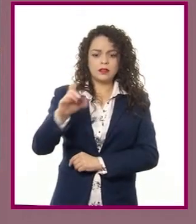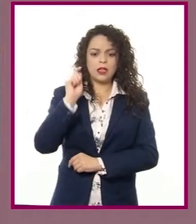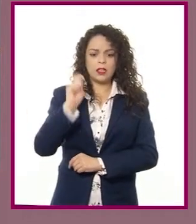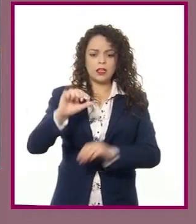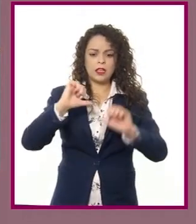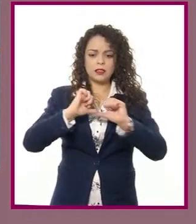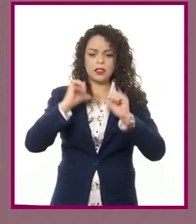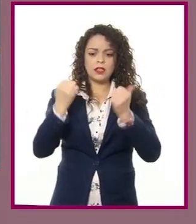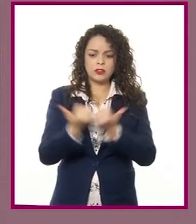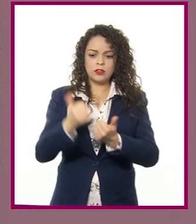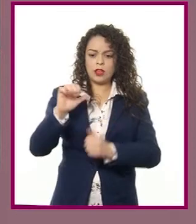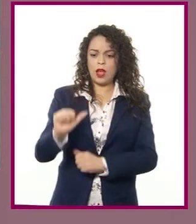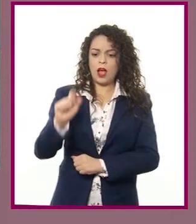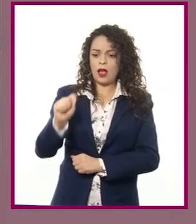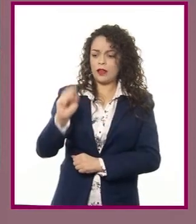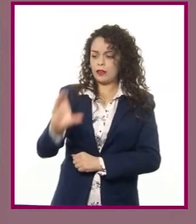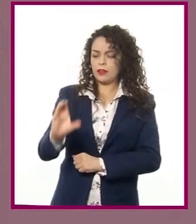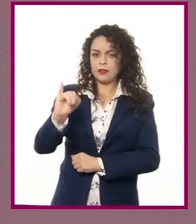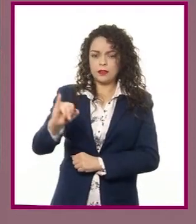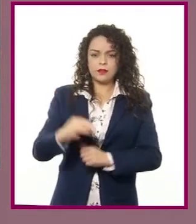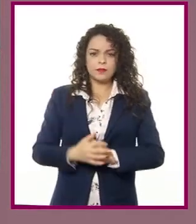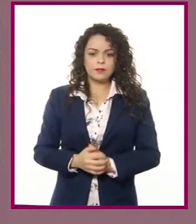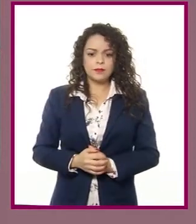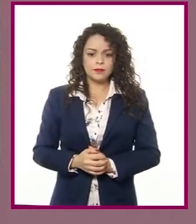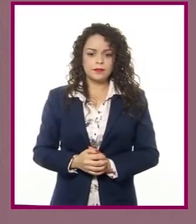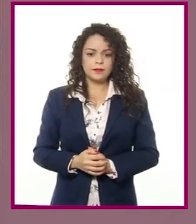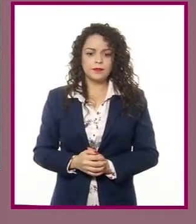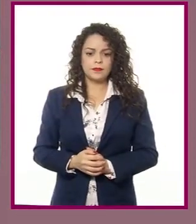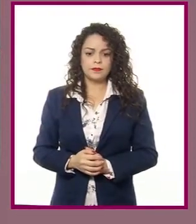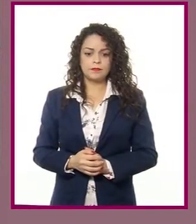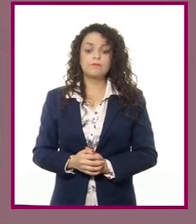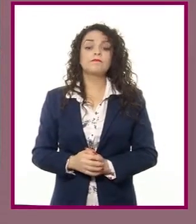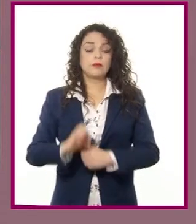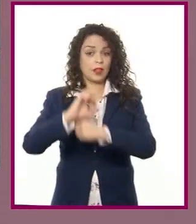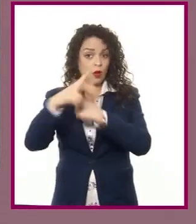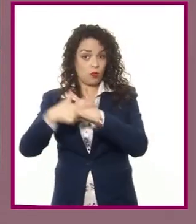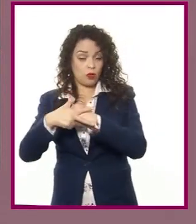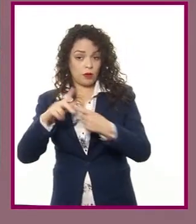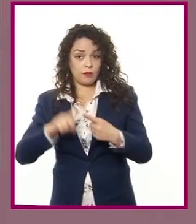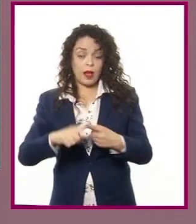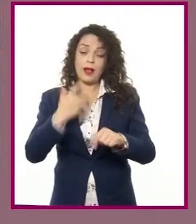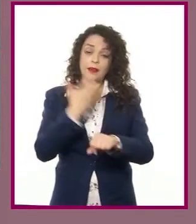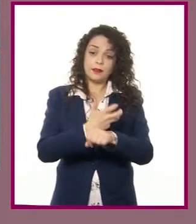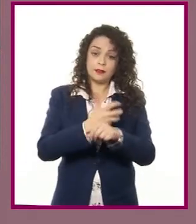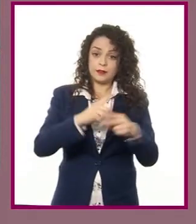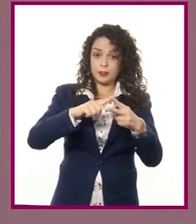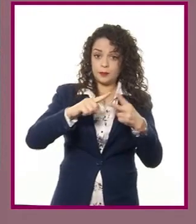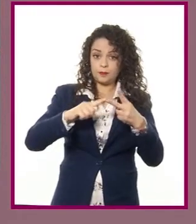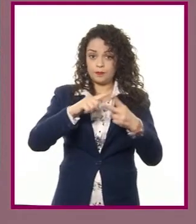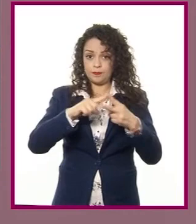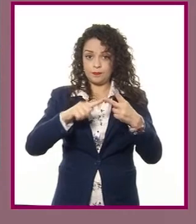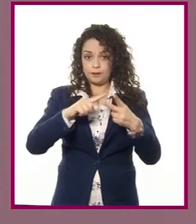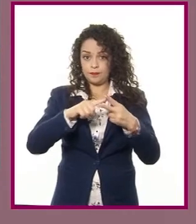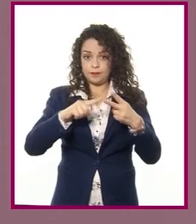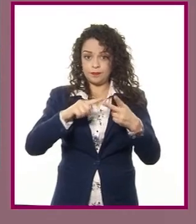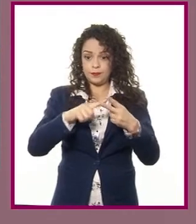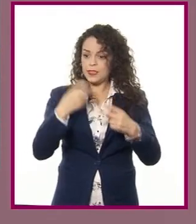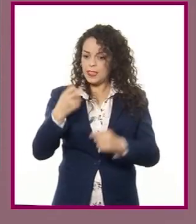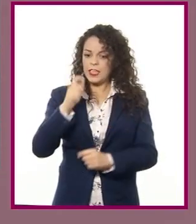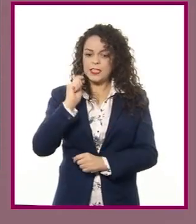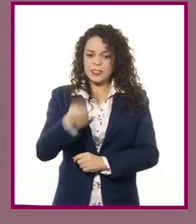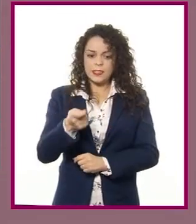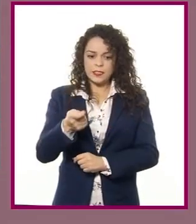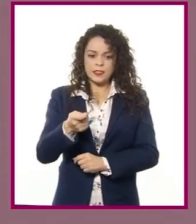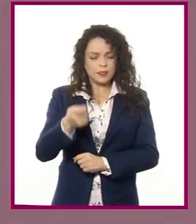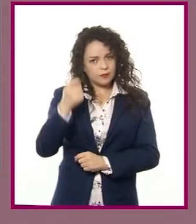Asociación Transatlántica de Comercio e Inversión, entre la Unión Europea y Estados Unidos. Se trata de una